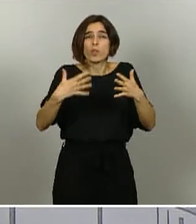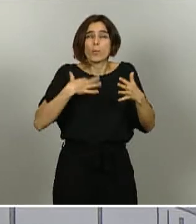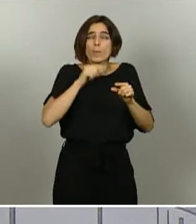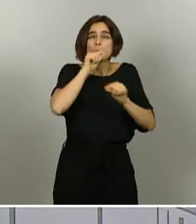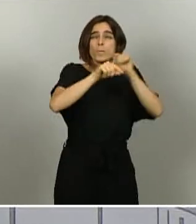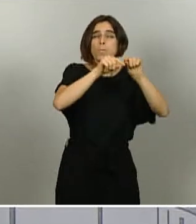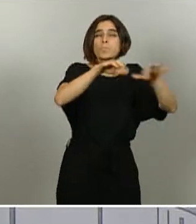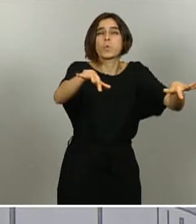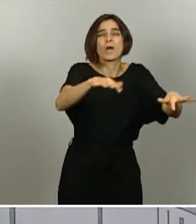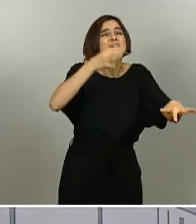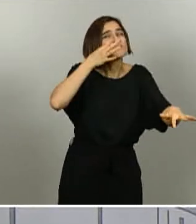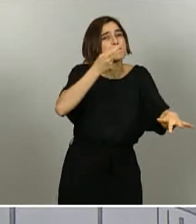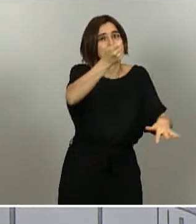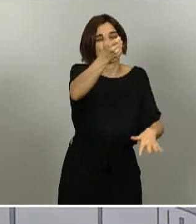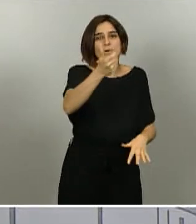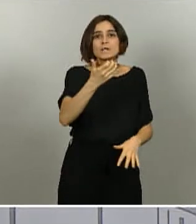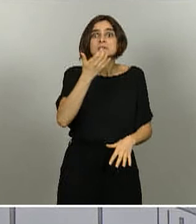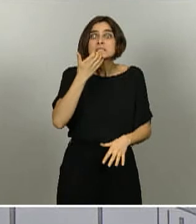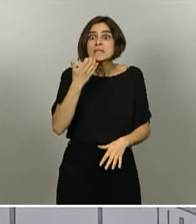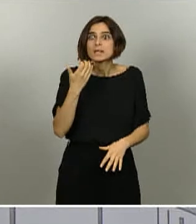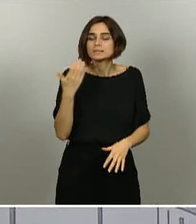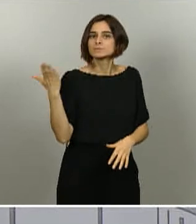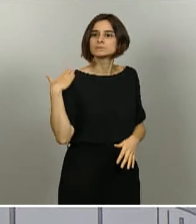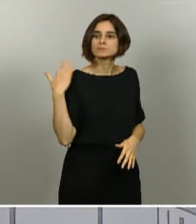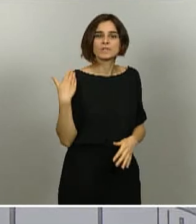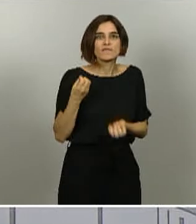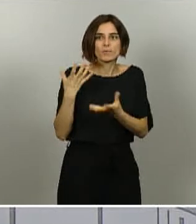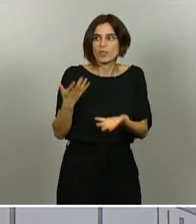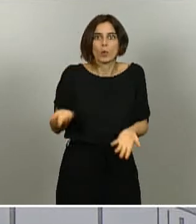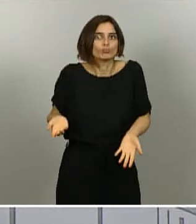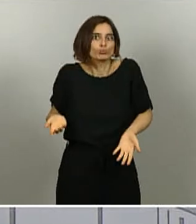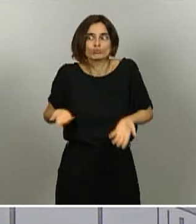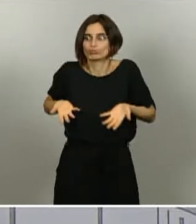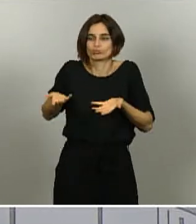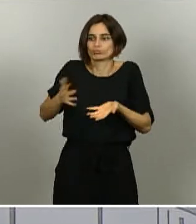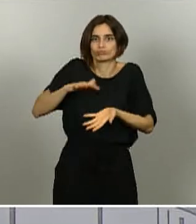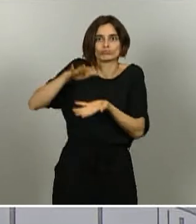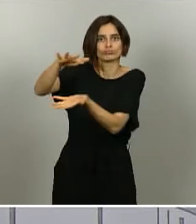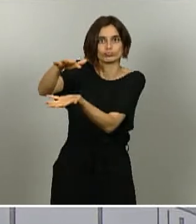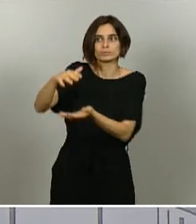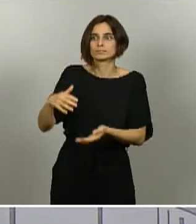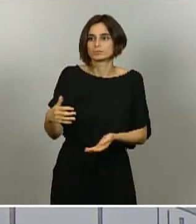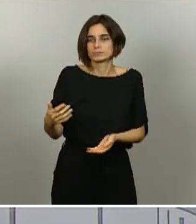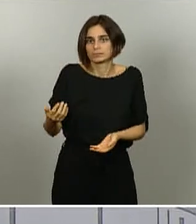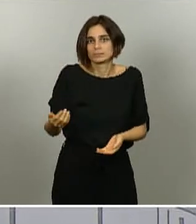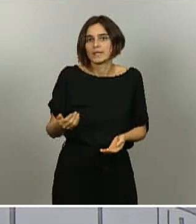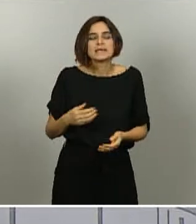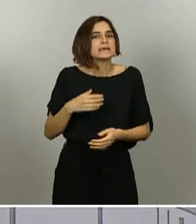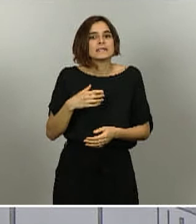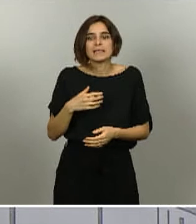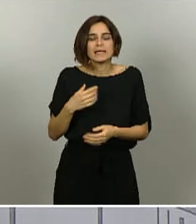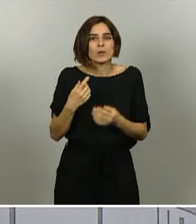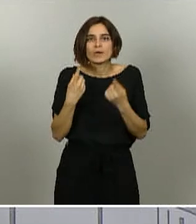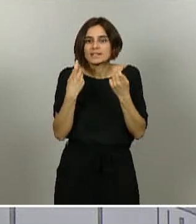información, la pedirán, se dará la que se tenga que dar y se seguirá con la evolución que se tenga que seguir.